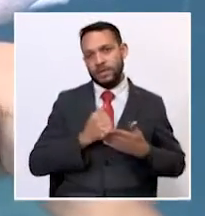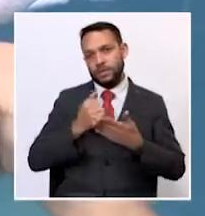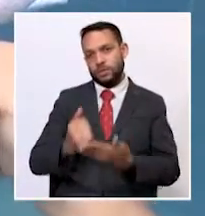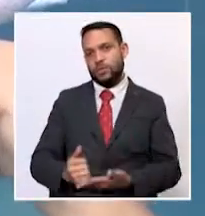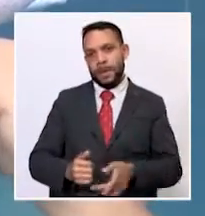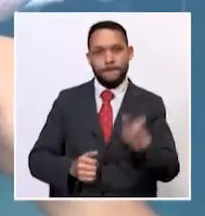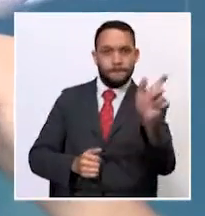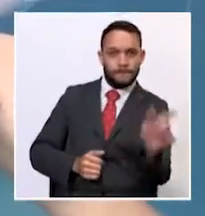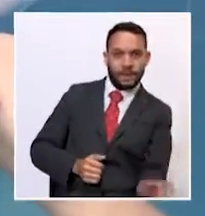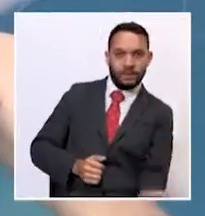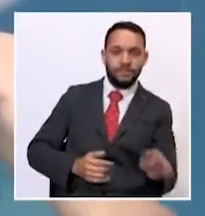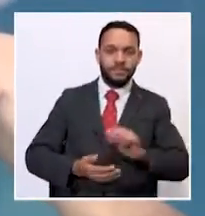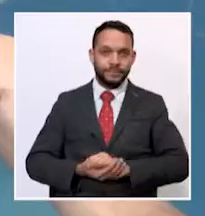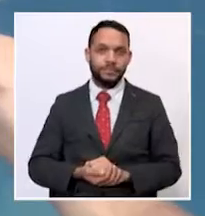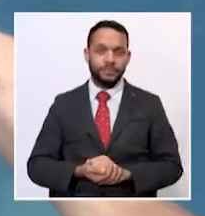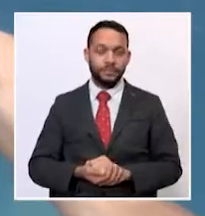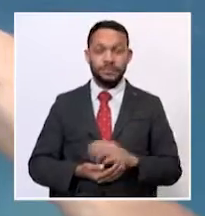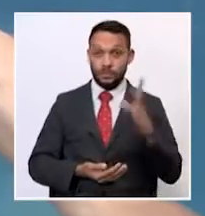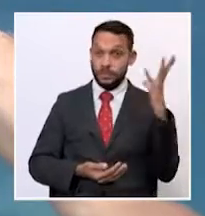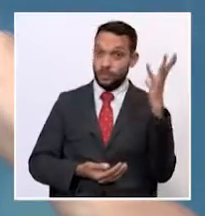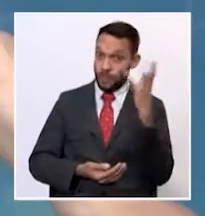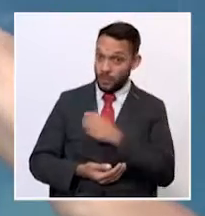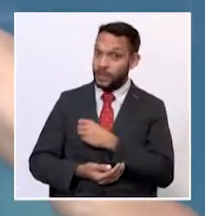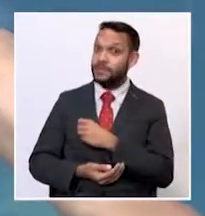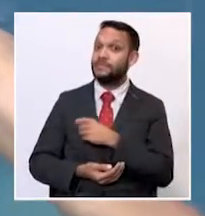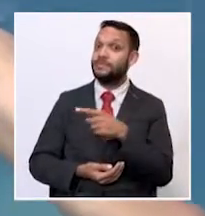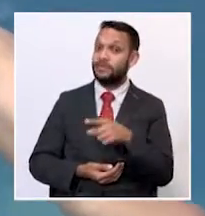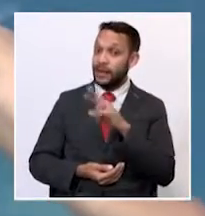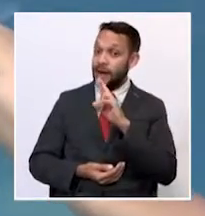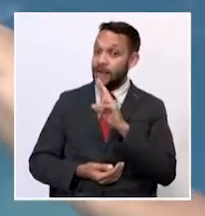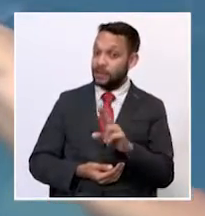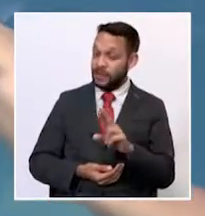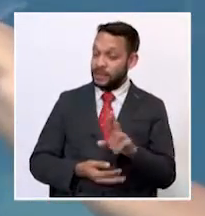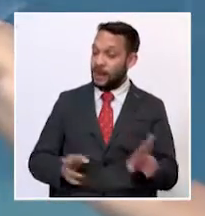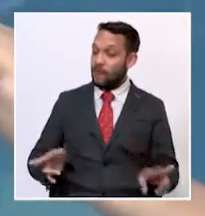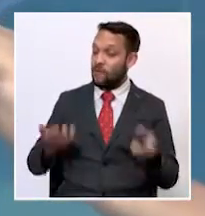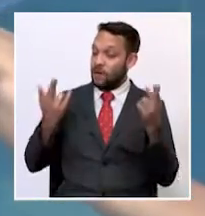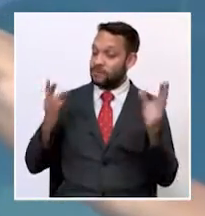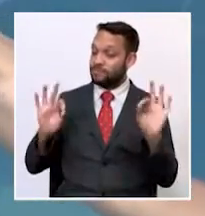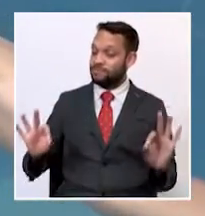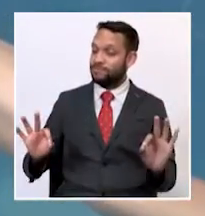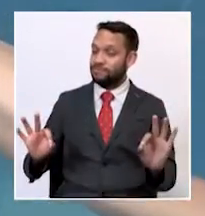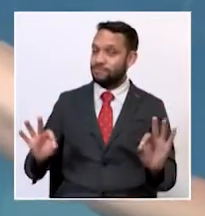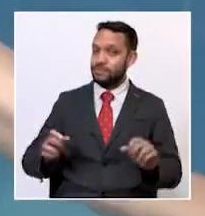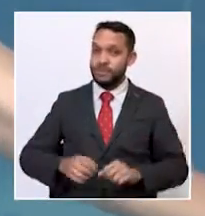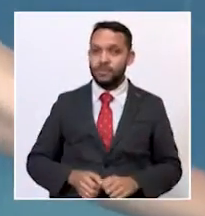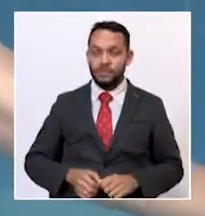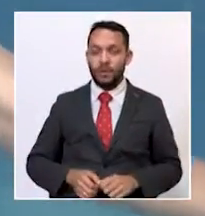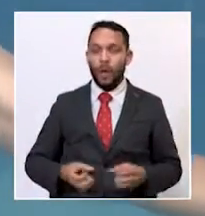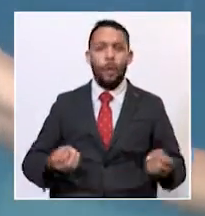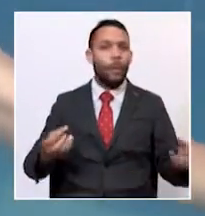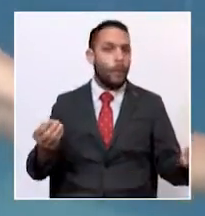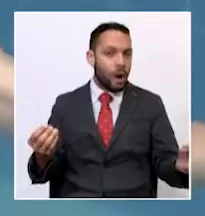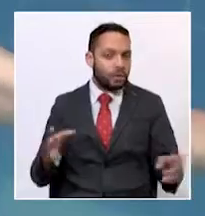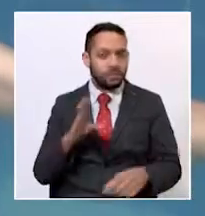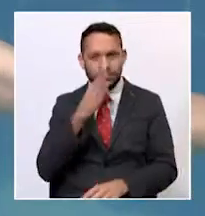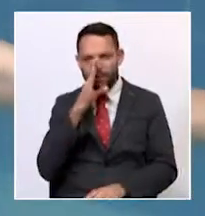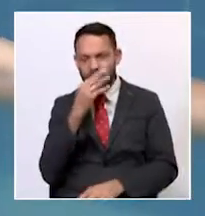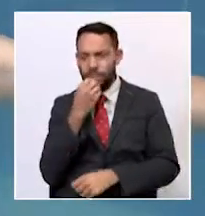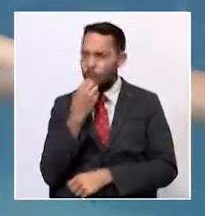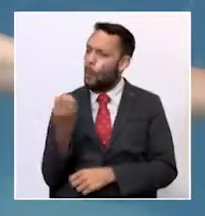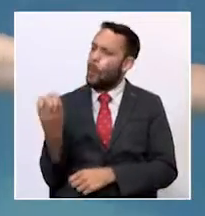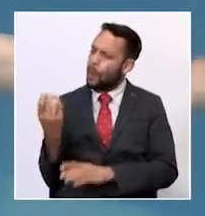Y lo lindo de todo esto es los resultados. Se preguntarán muchos de ustedes, ¿y cuántas